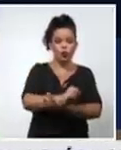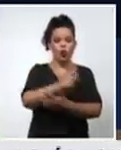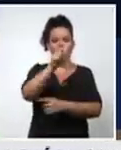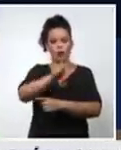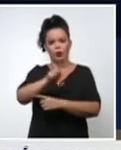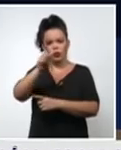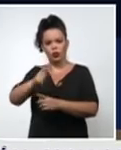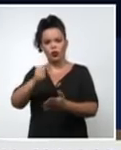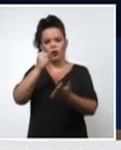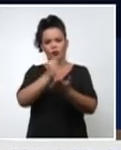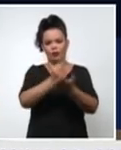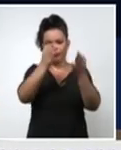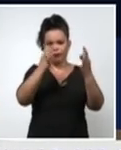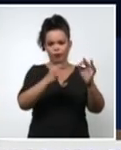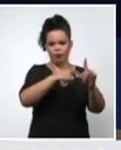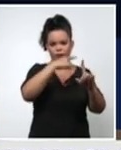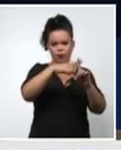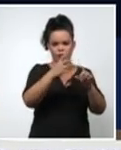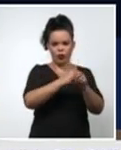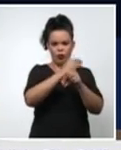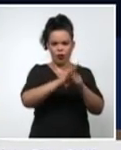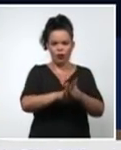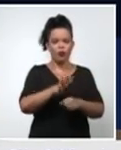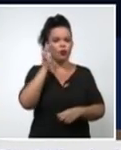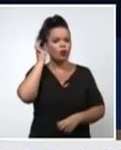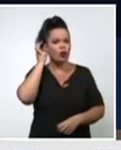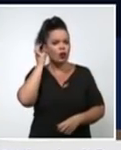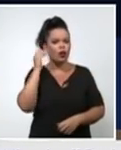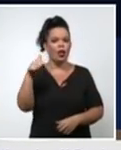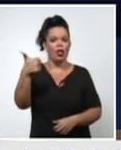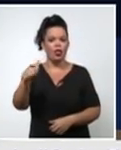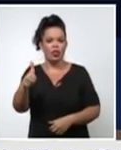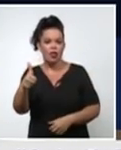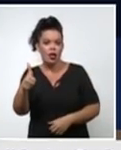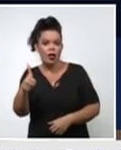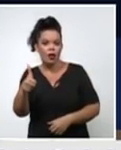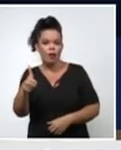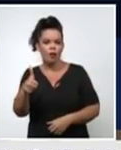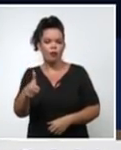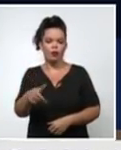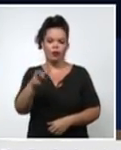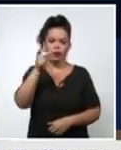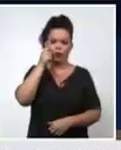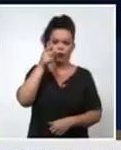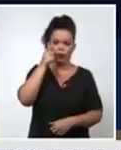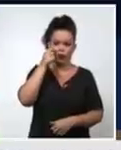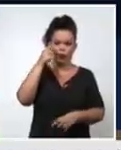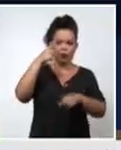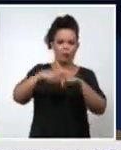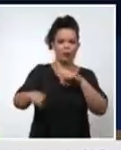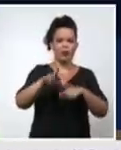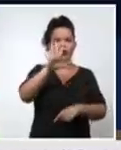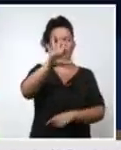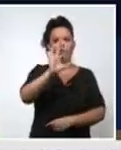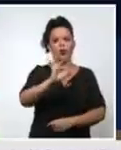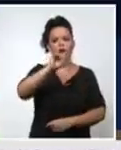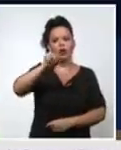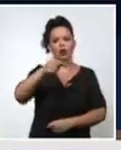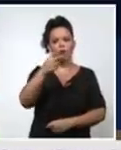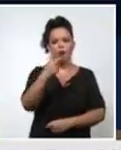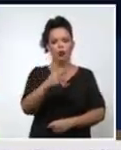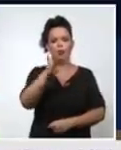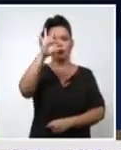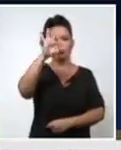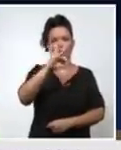al sexo femenino. 10 del masculino, y el 50,2% de todos los diagnosticados pues pertenecen